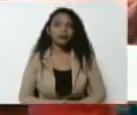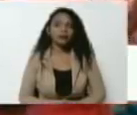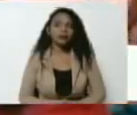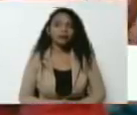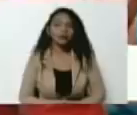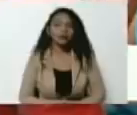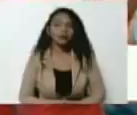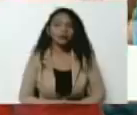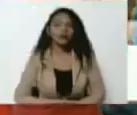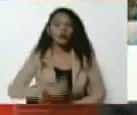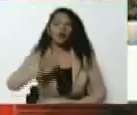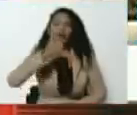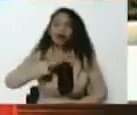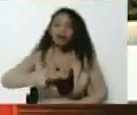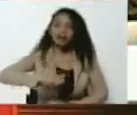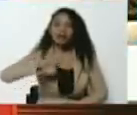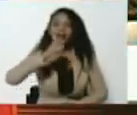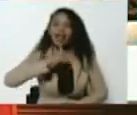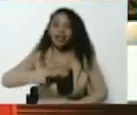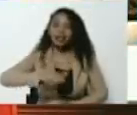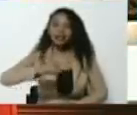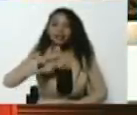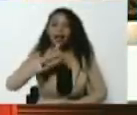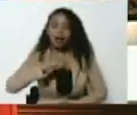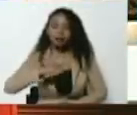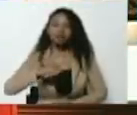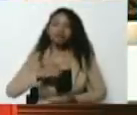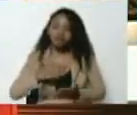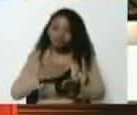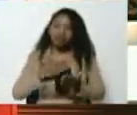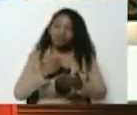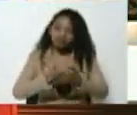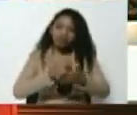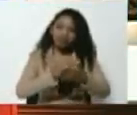Con paciencia, con perseverancia,